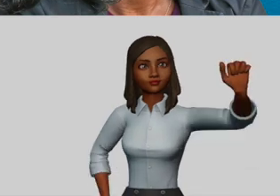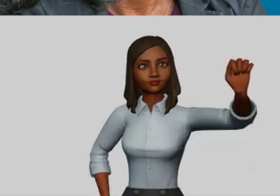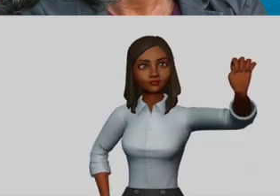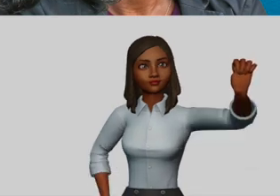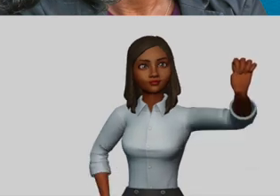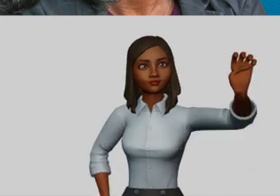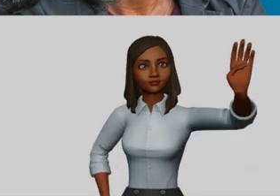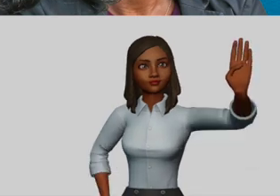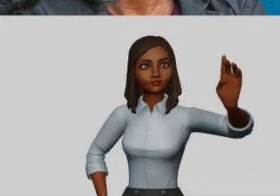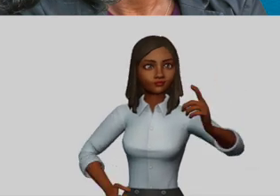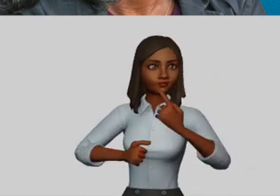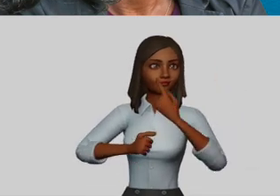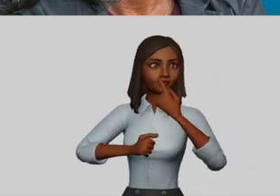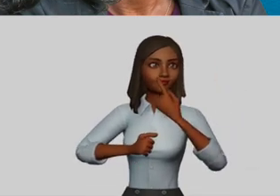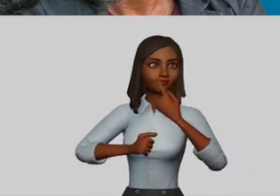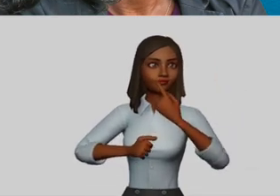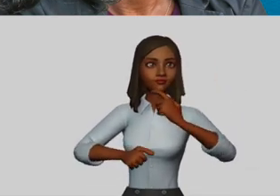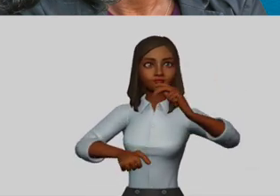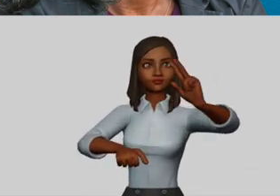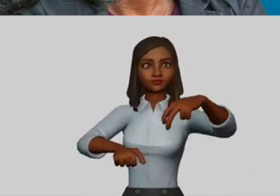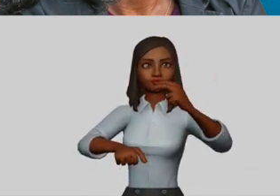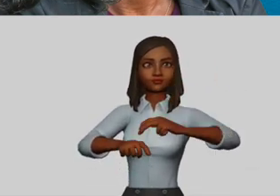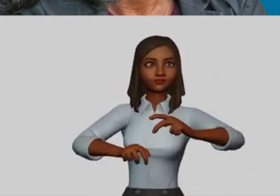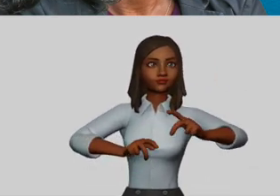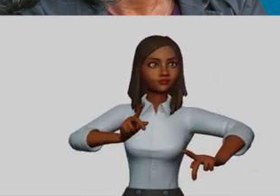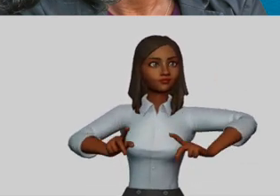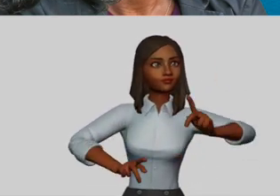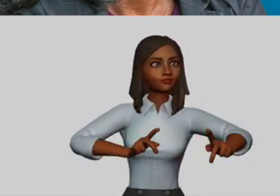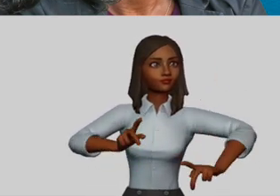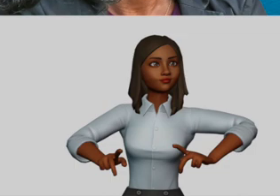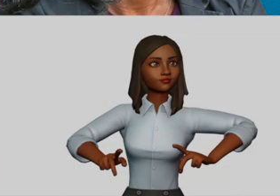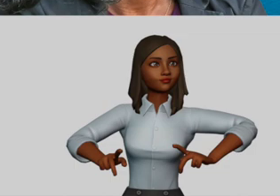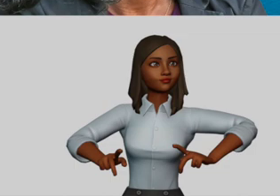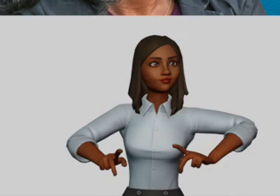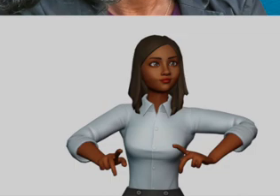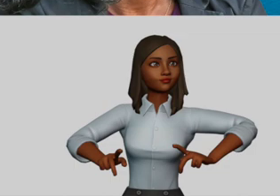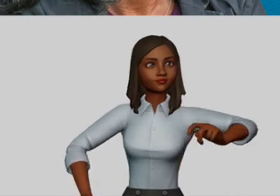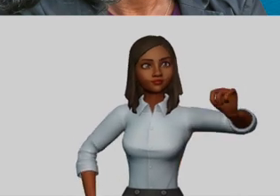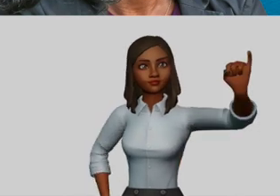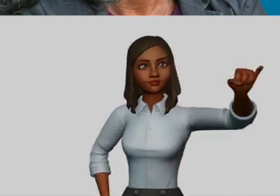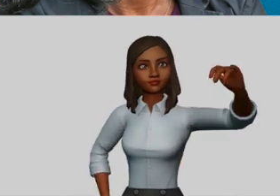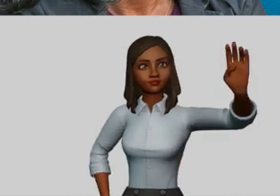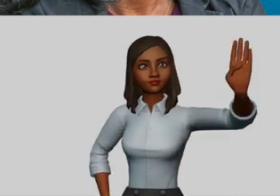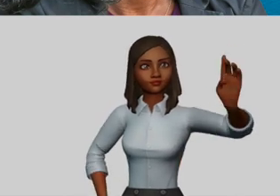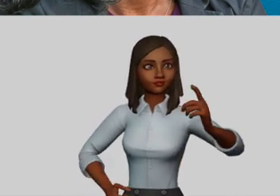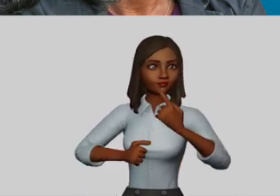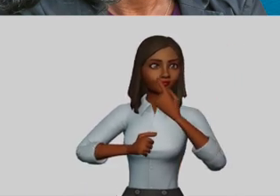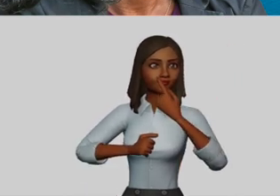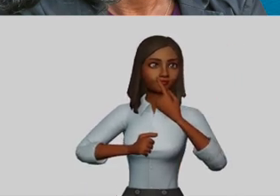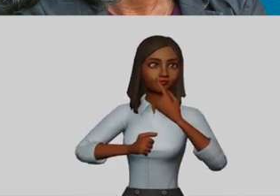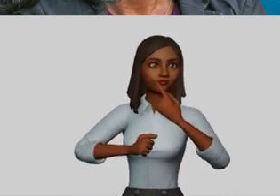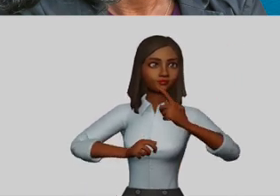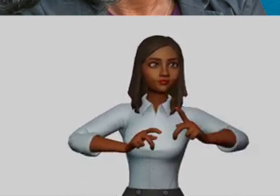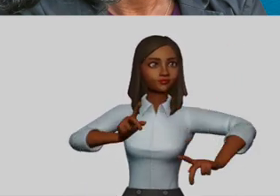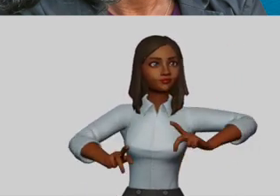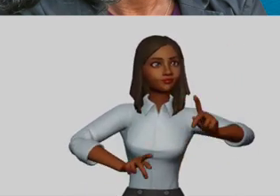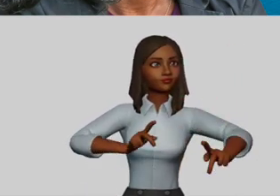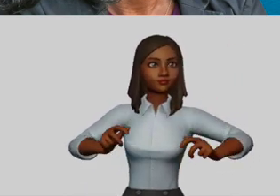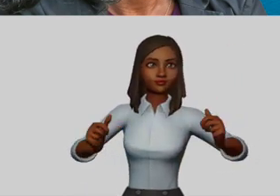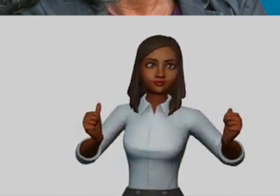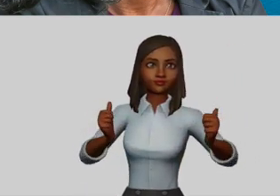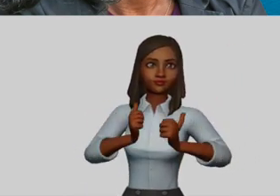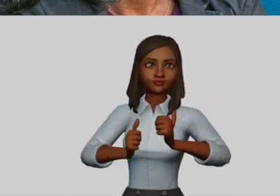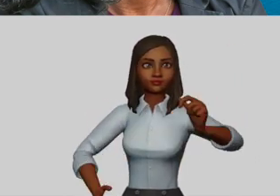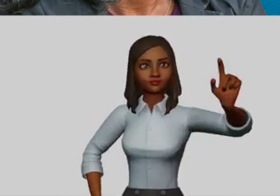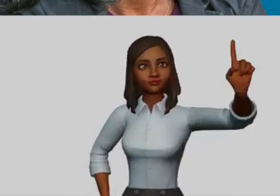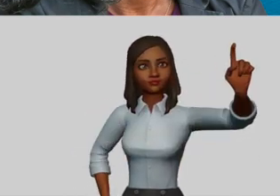necesidades. Yo lo que le pido a los oyentes no es que vayan y traten de cambiarle el mundo, si eso no es lo que ellos quieren, pero que en